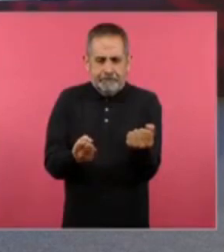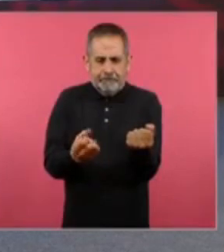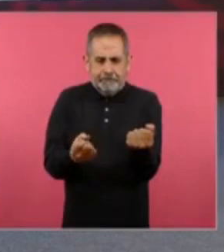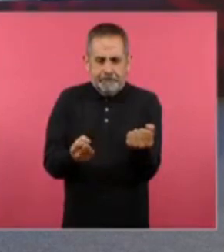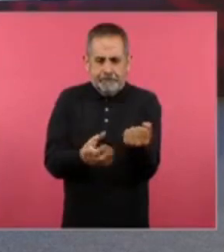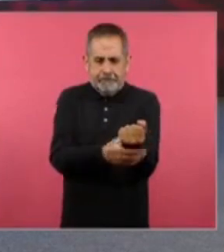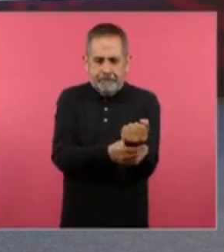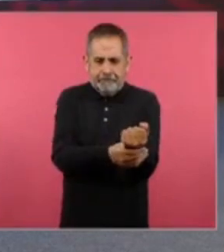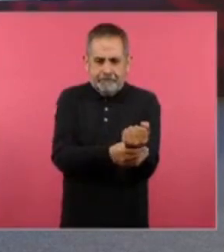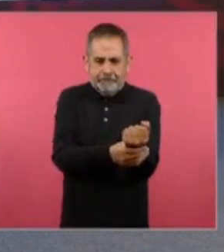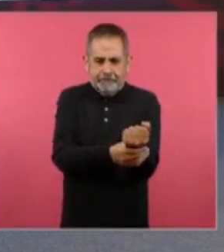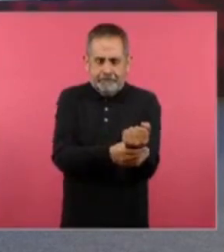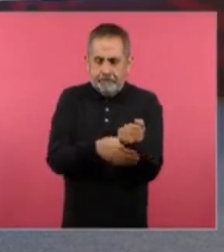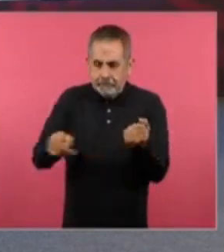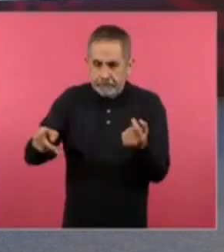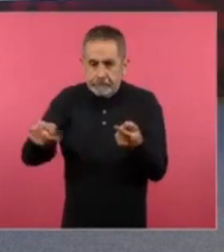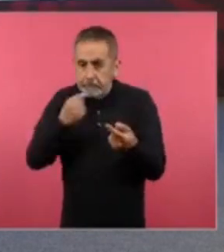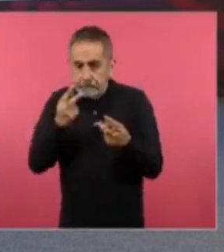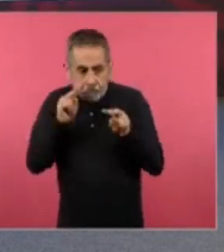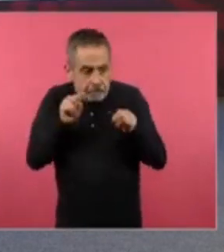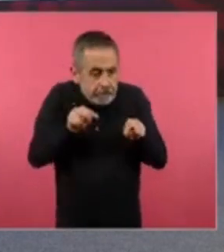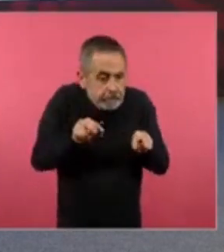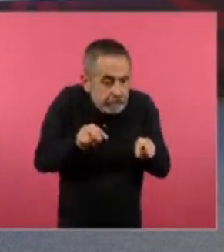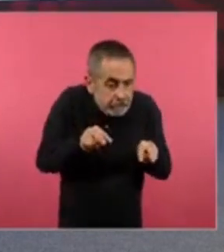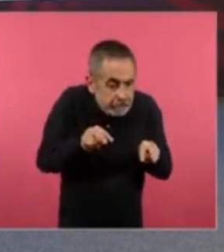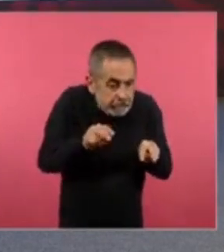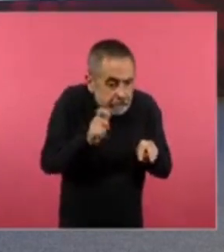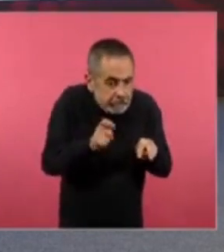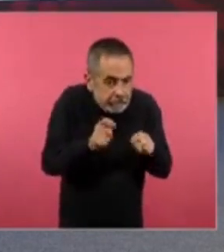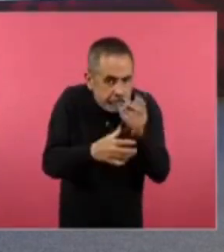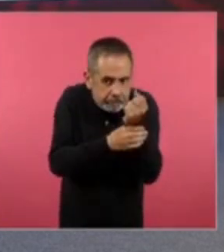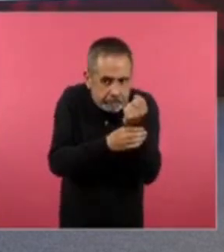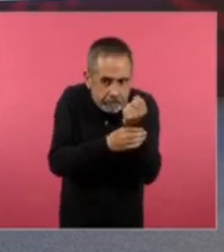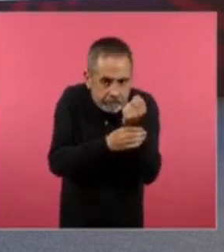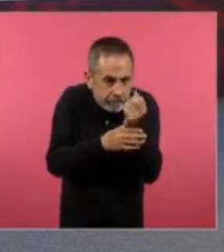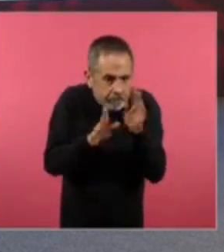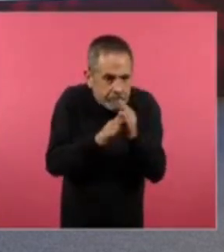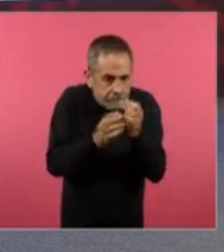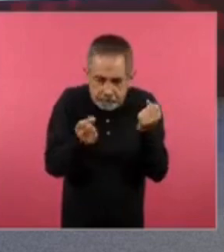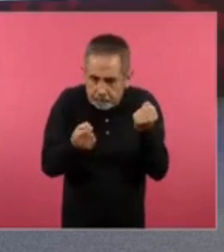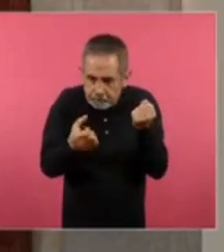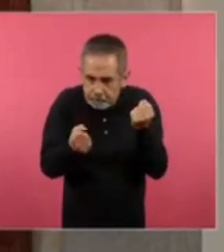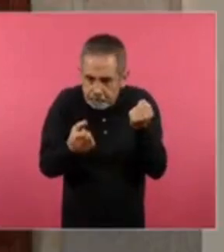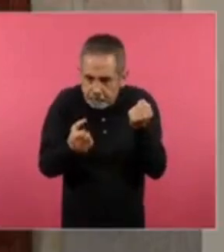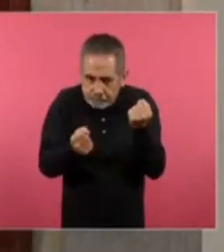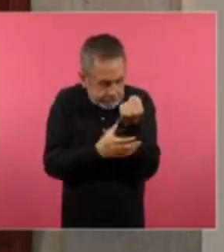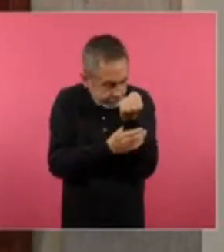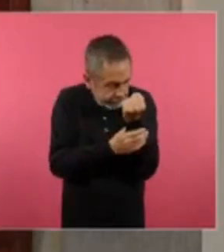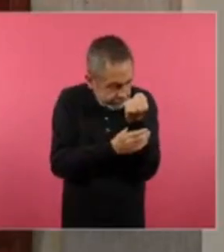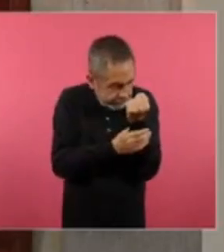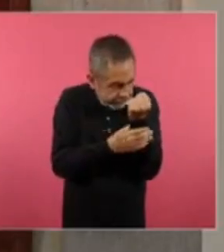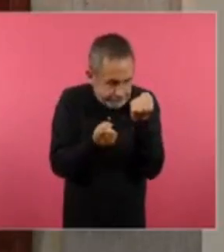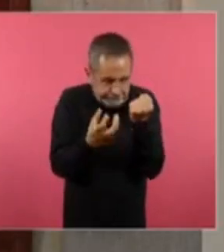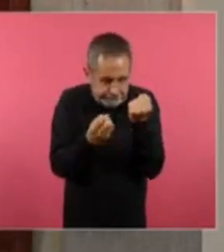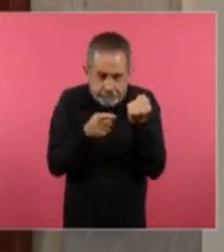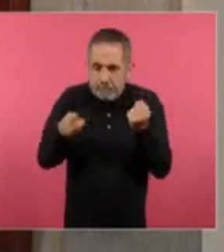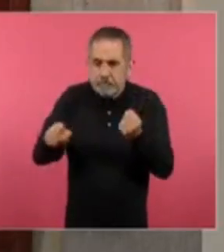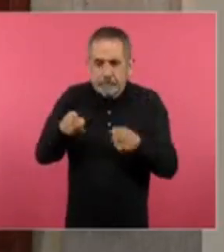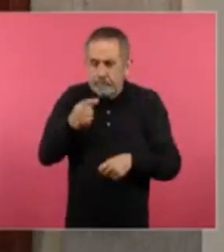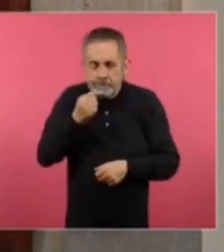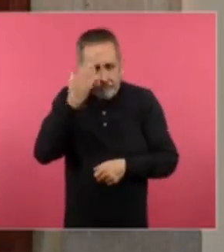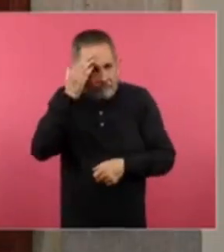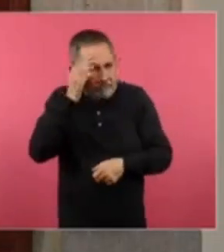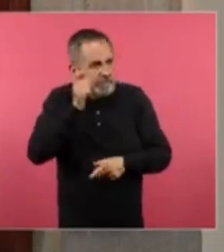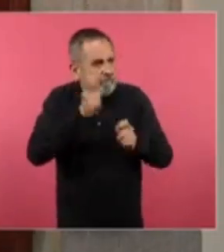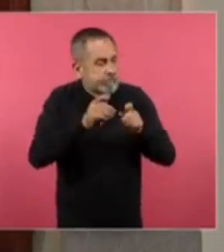una observación sistemática de un fenómeno, de una situación con la que todos estamos familiarizados,